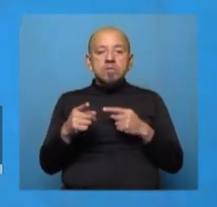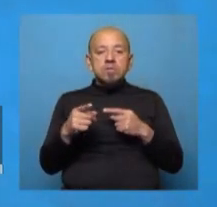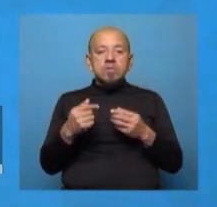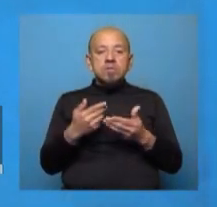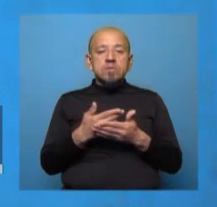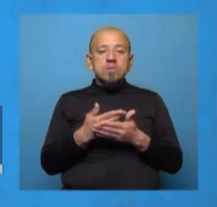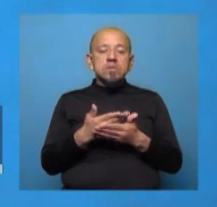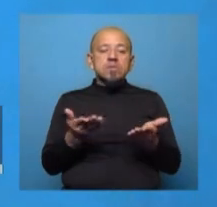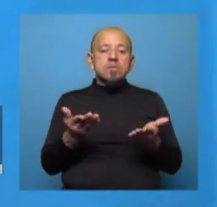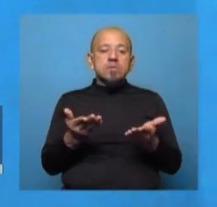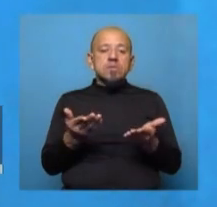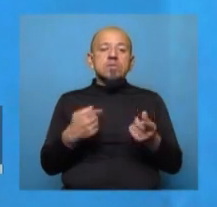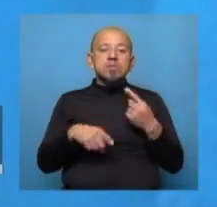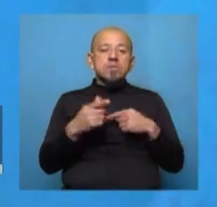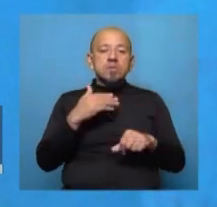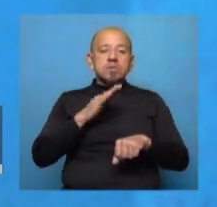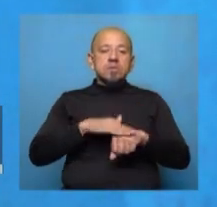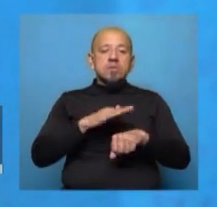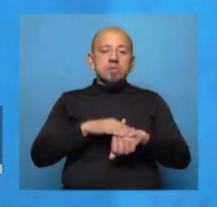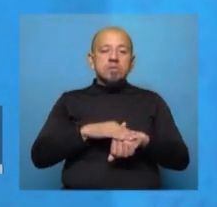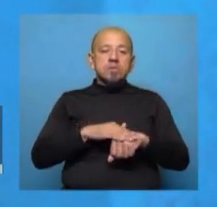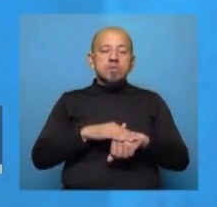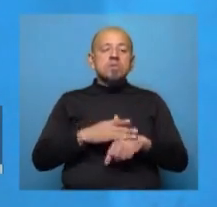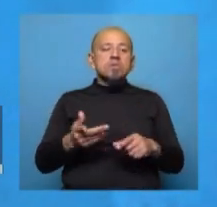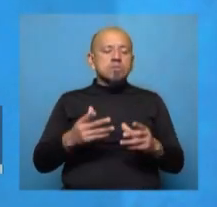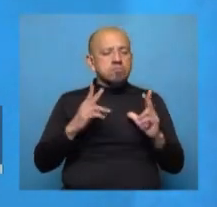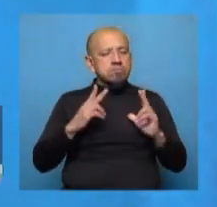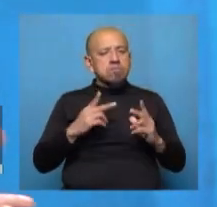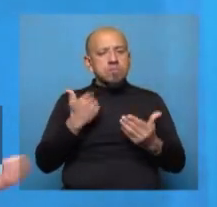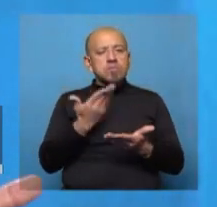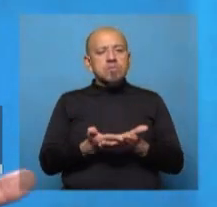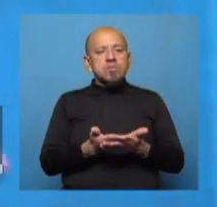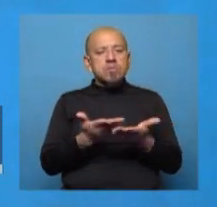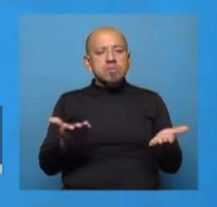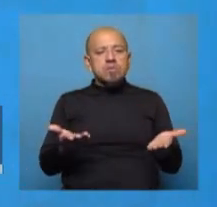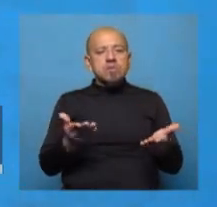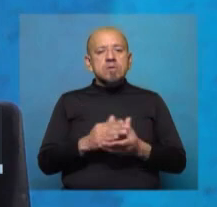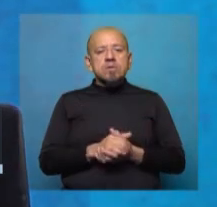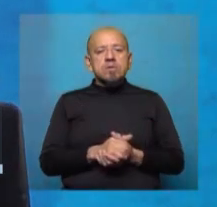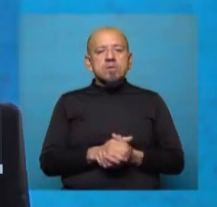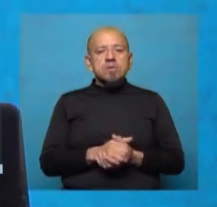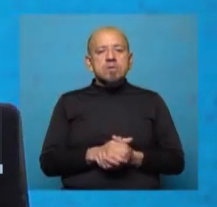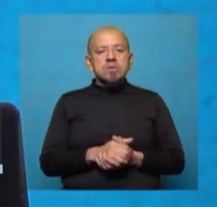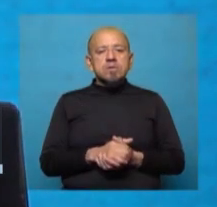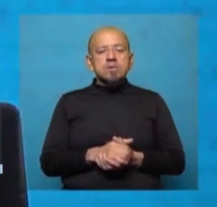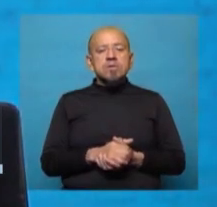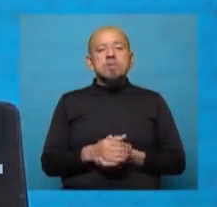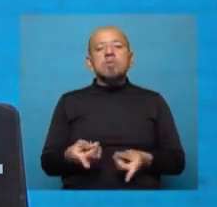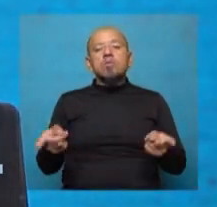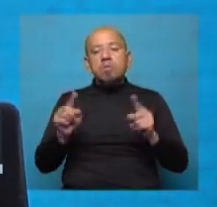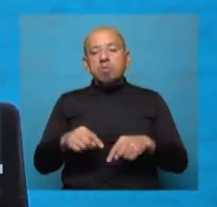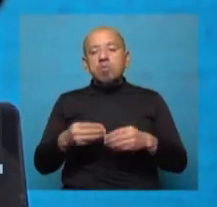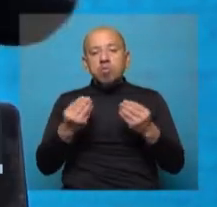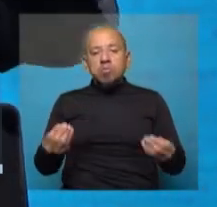encara con responsabilidad con seriedad y con una propuesta sostenible ahí volvemos a como el fútbol